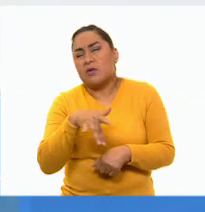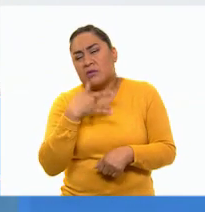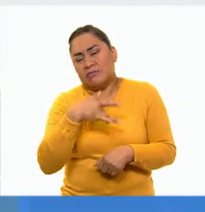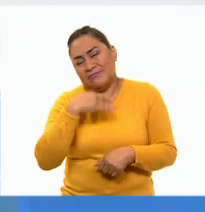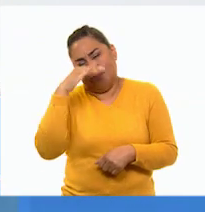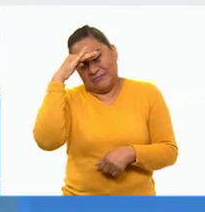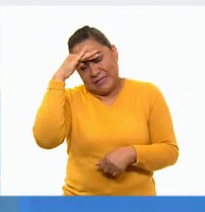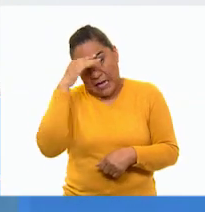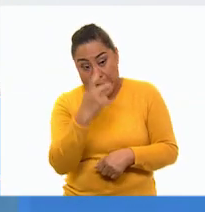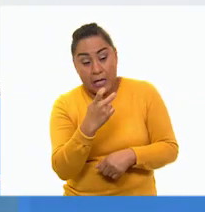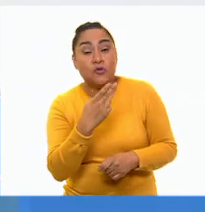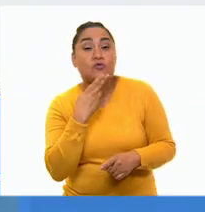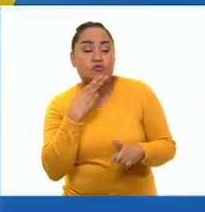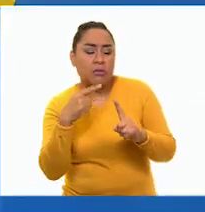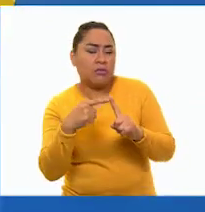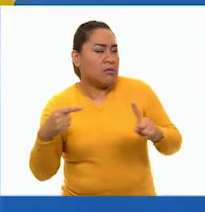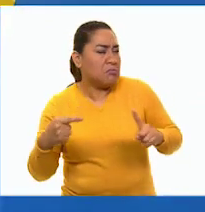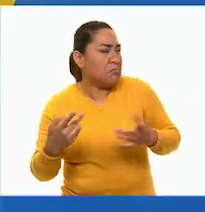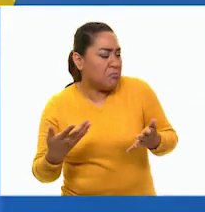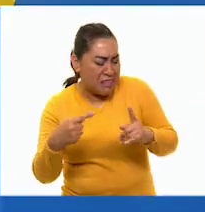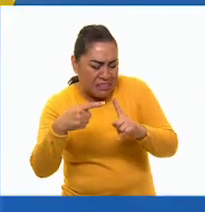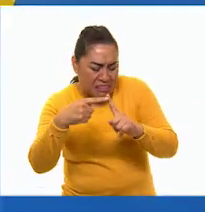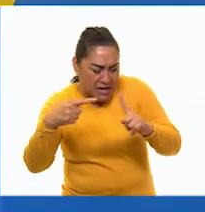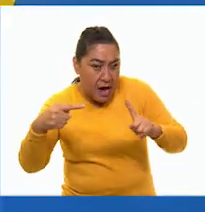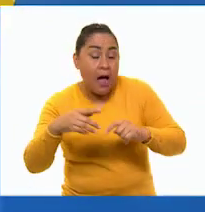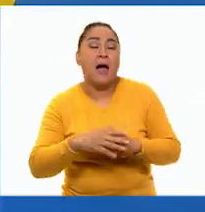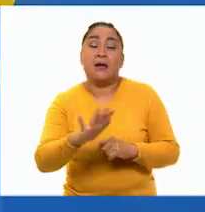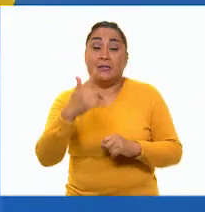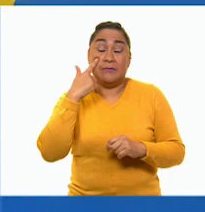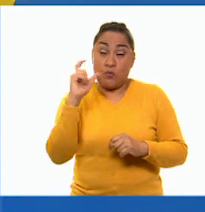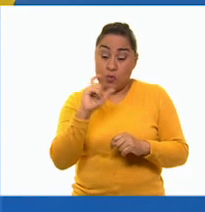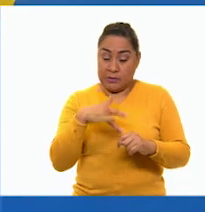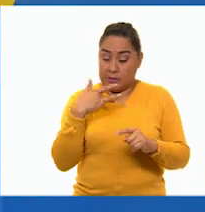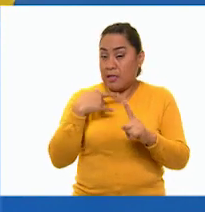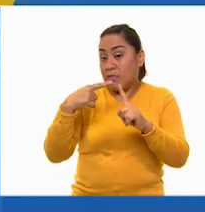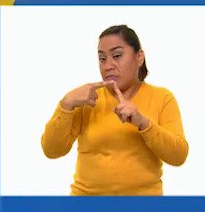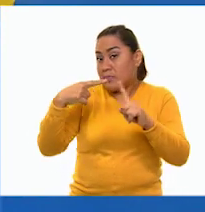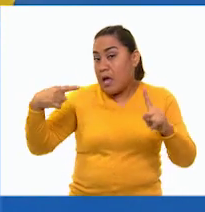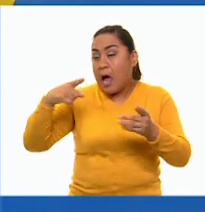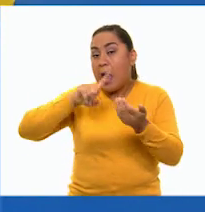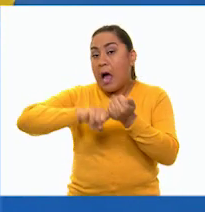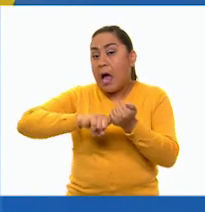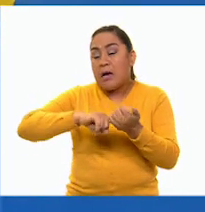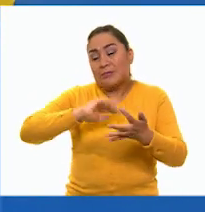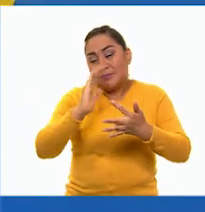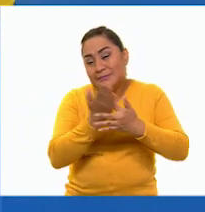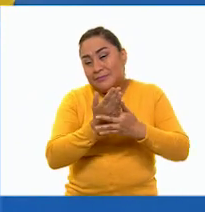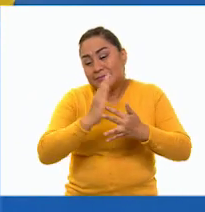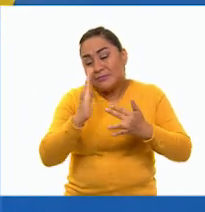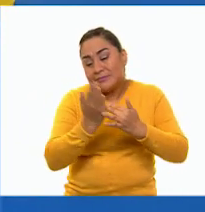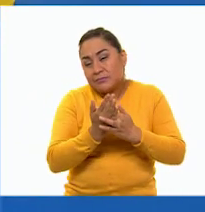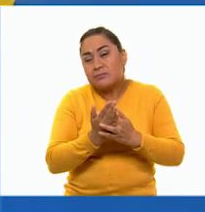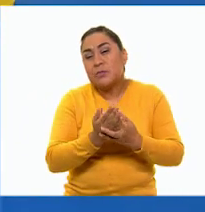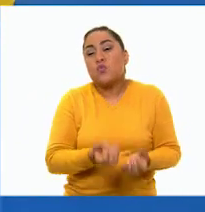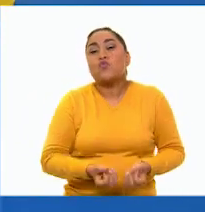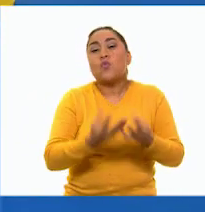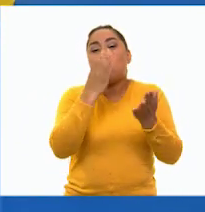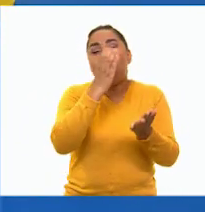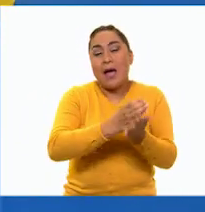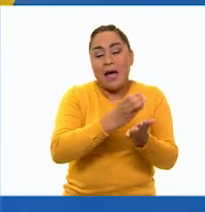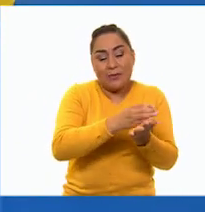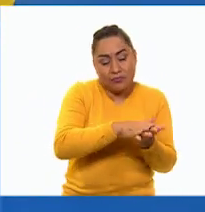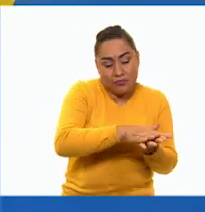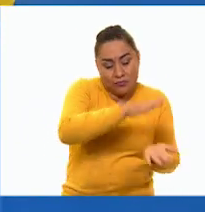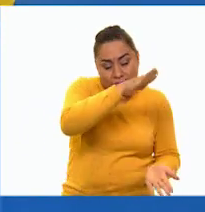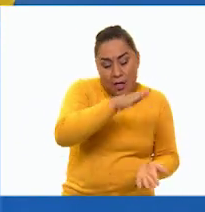la división ayude? Ah, porque al dividir las posibles cantidades entre el número de libretas, podemos ver en